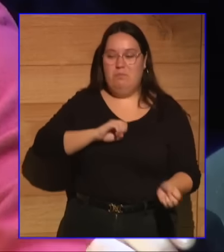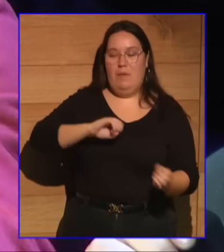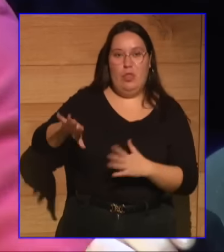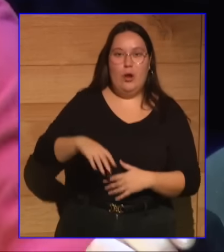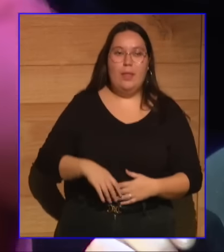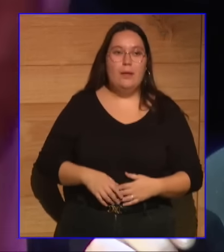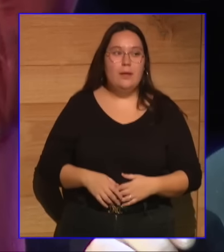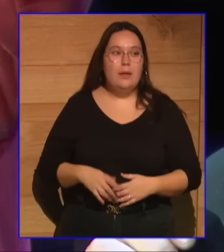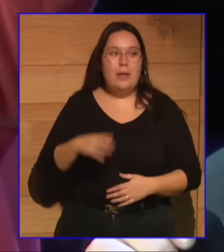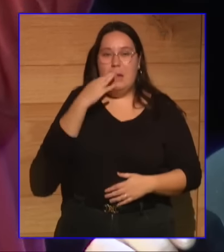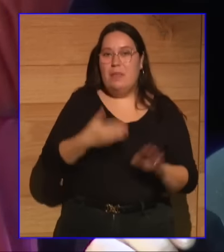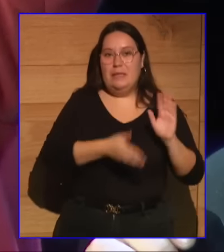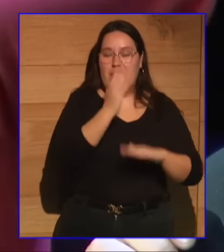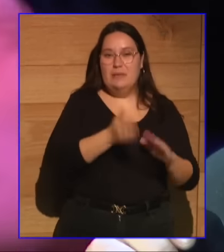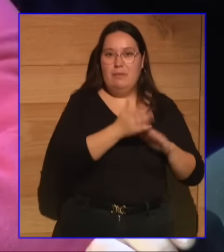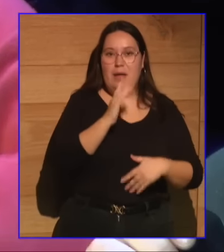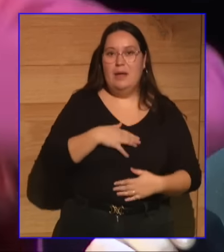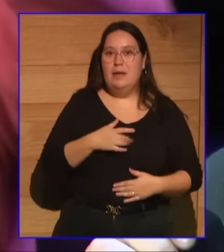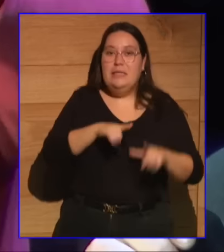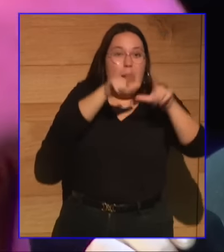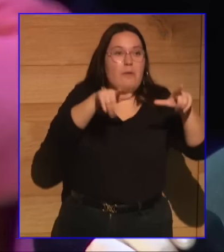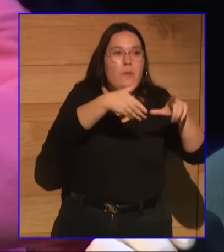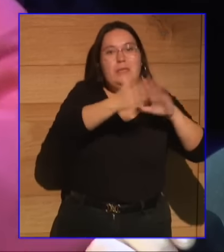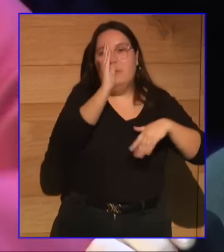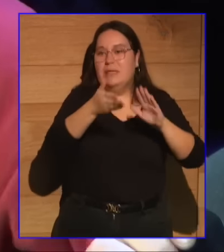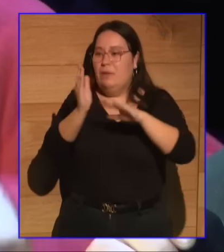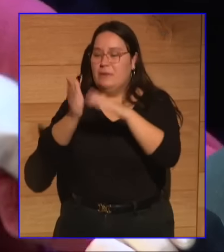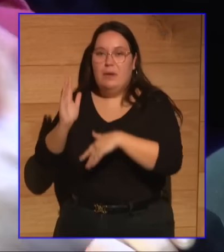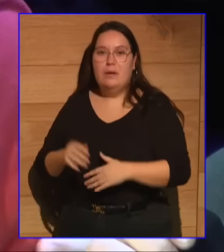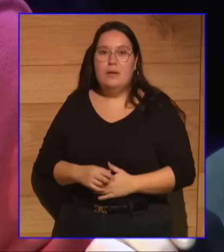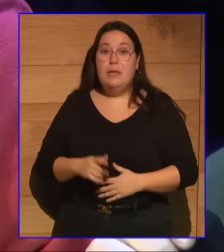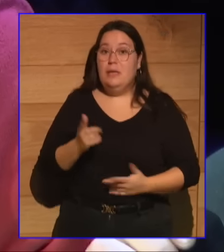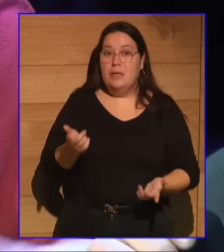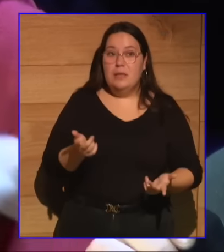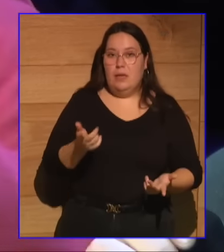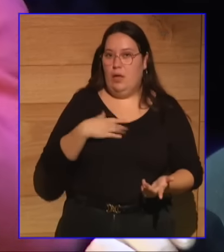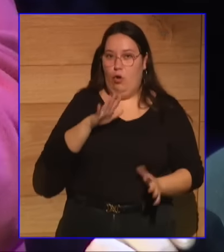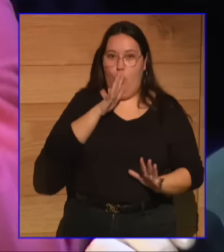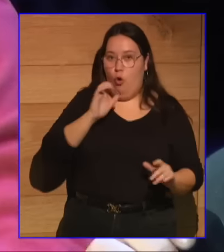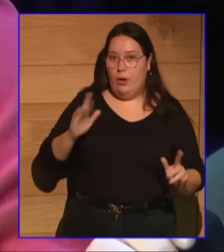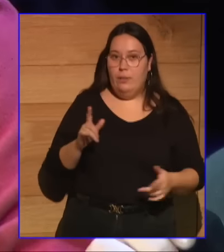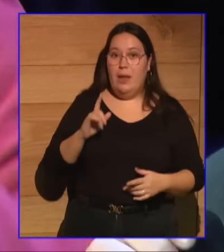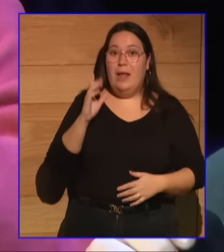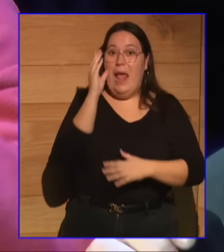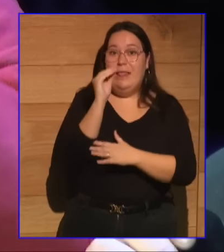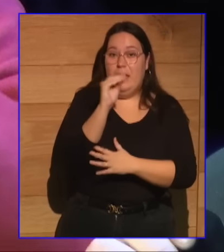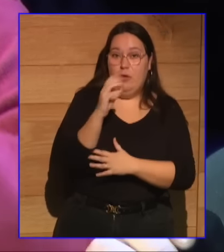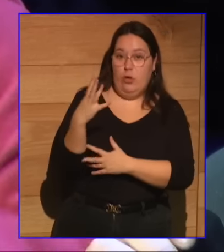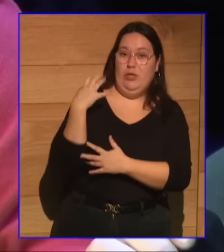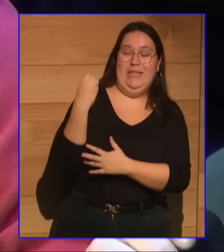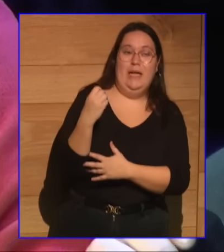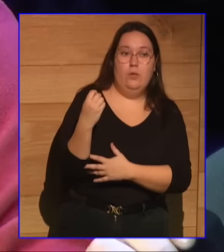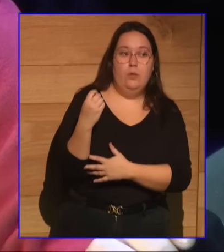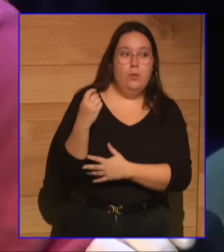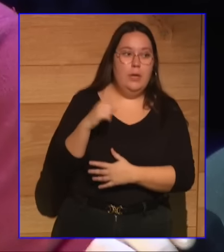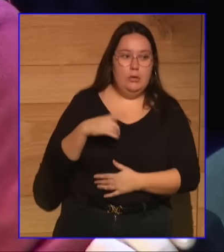se ha ido, el padre se va. Le deja está en la plataforma y se va. Está en el TAI y se va. Y en el cómo de los colmos, cuando está atacándole el T-Rex, que está en la lo tenéis